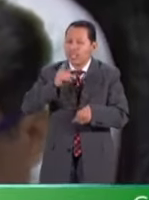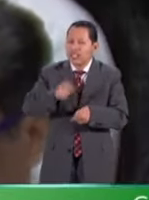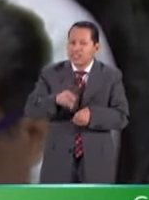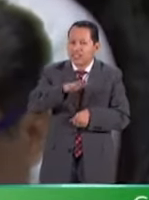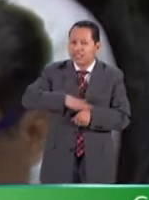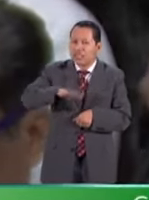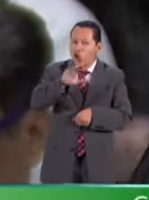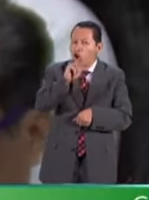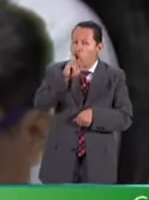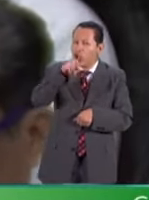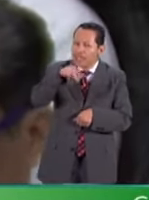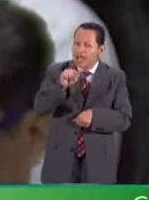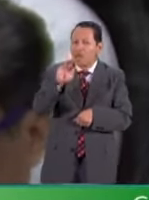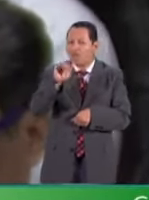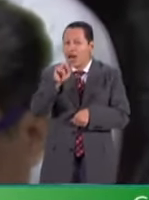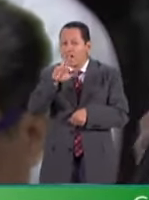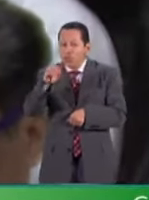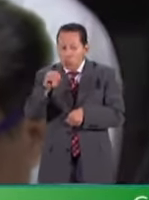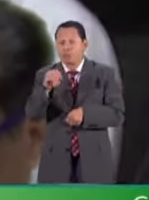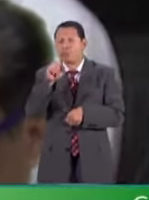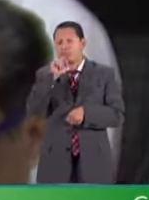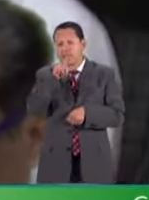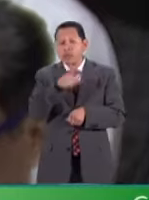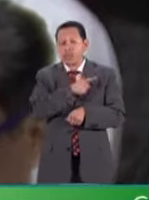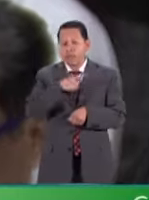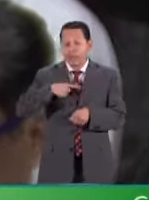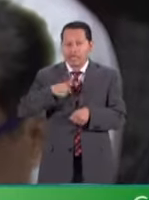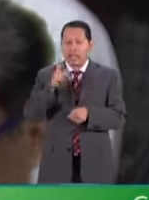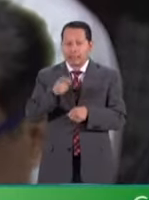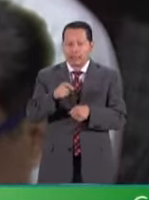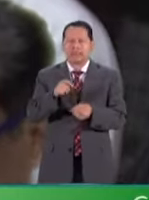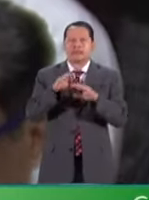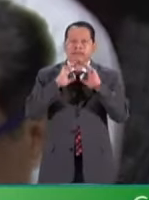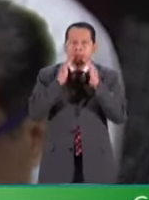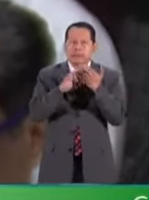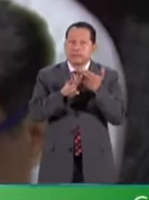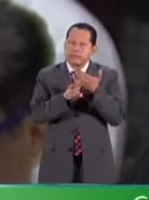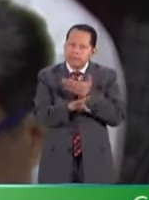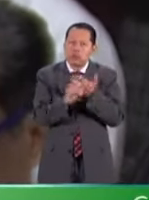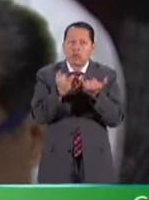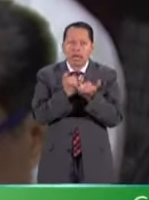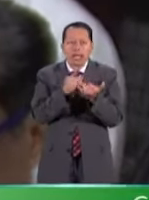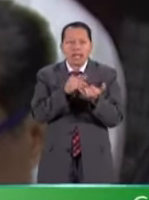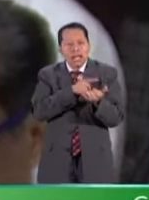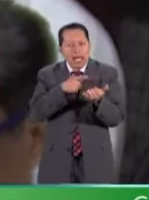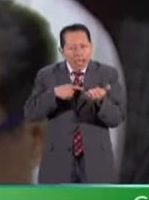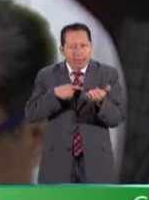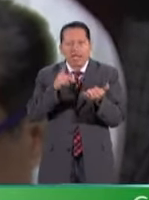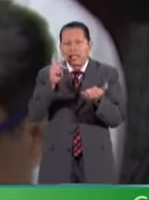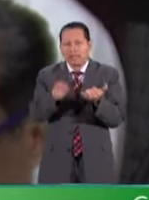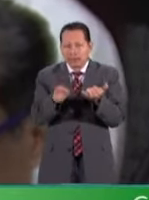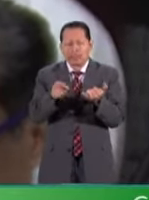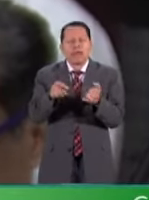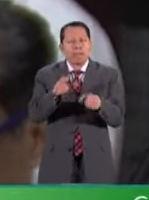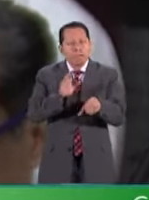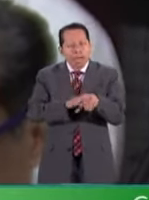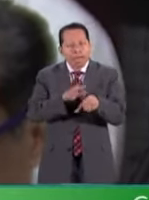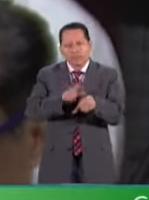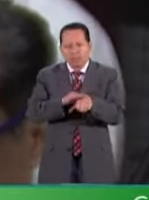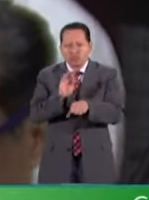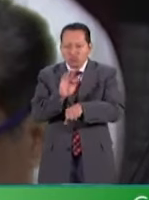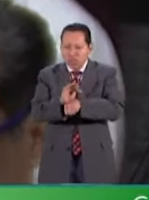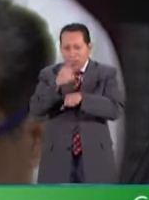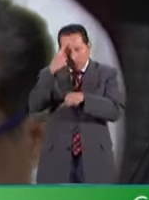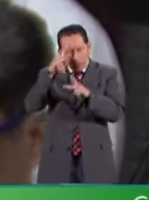colonias prevenir la violencia y la delincuencia recuperar la paz y los territorios ocupados por las redes macr